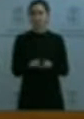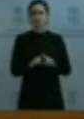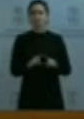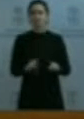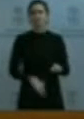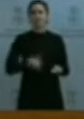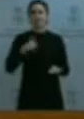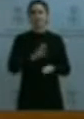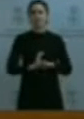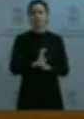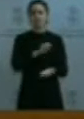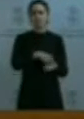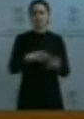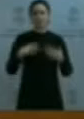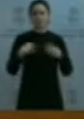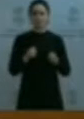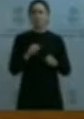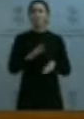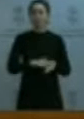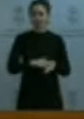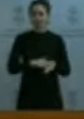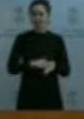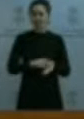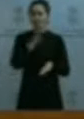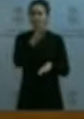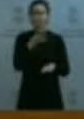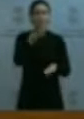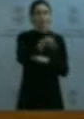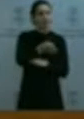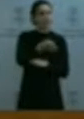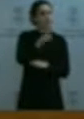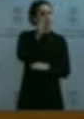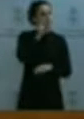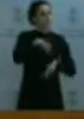unos iban vía inspección sanitaria, referida a la denuncia de